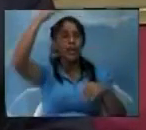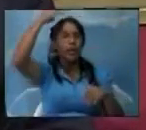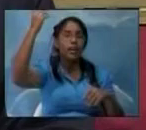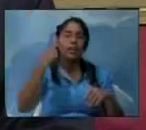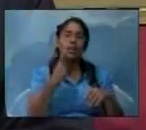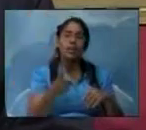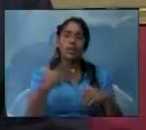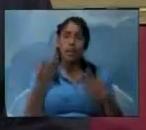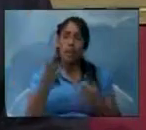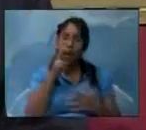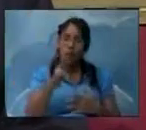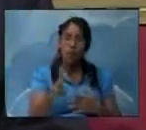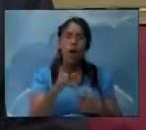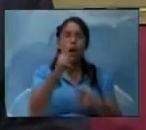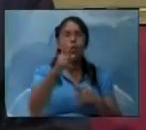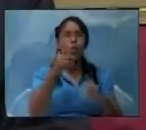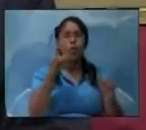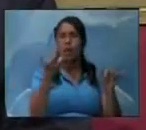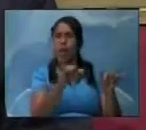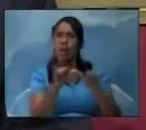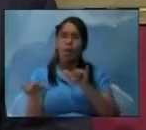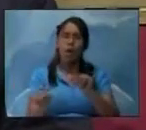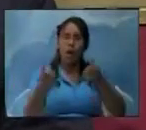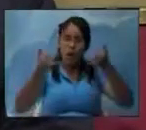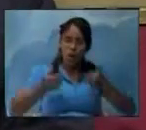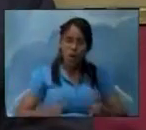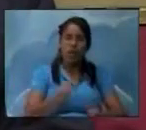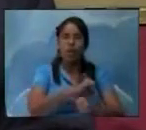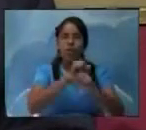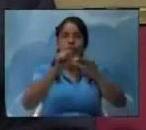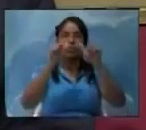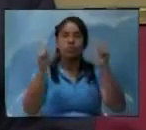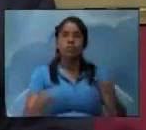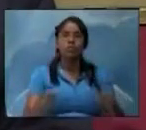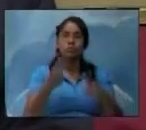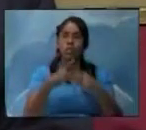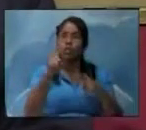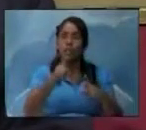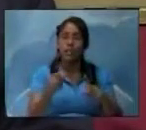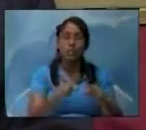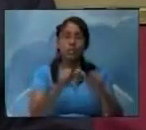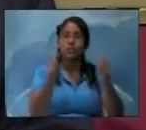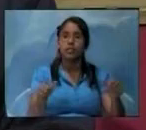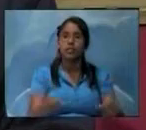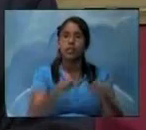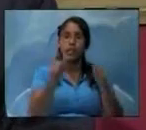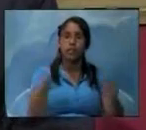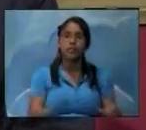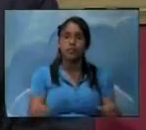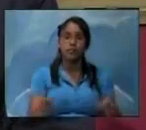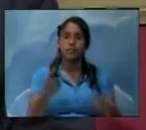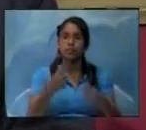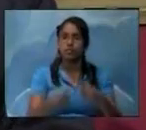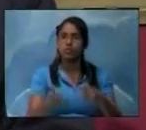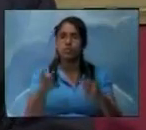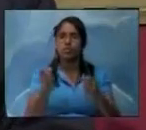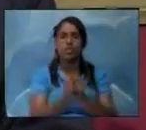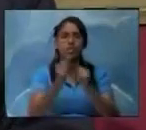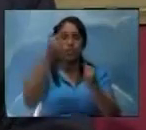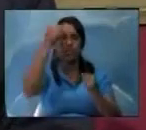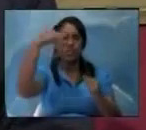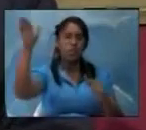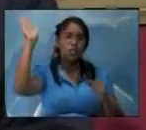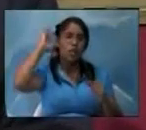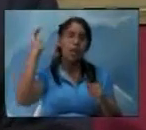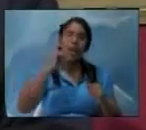dice que vio a uno semejante a los hijos de los dioses, pero no era ningún dios de esos paganos, sino